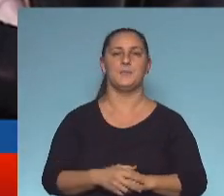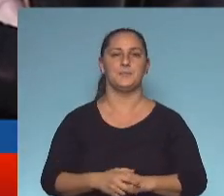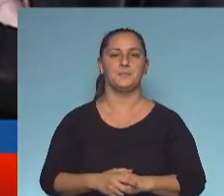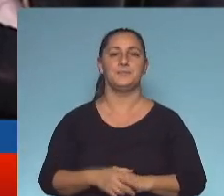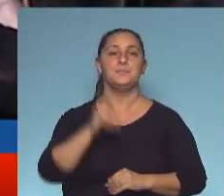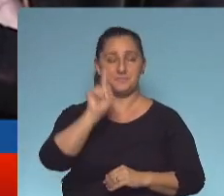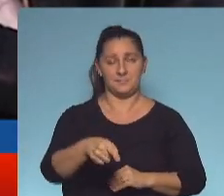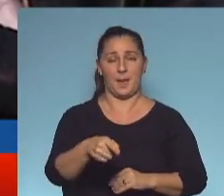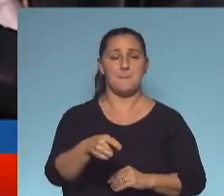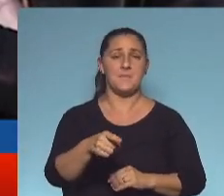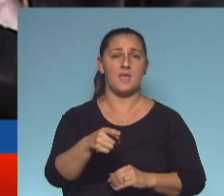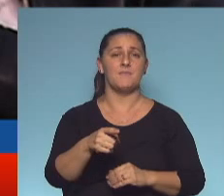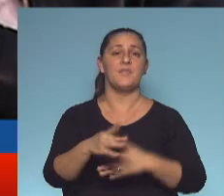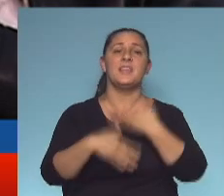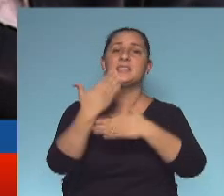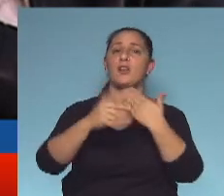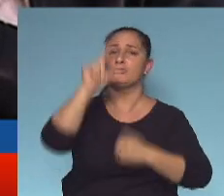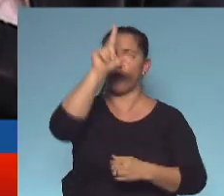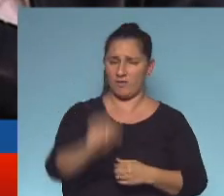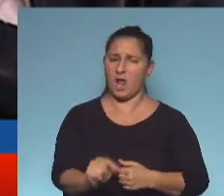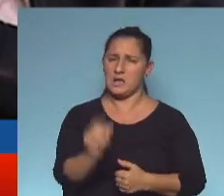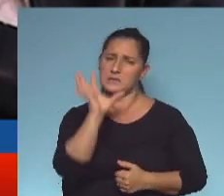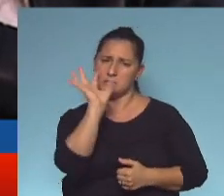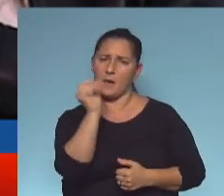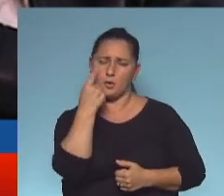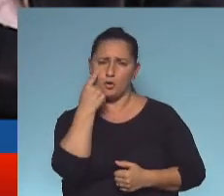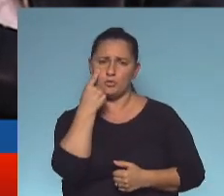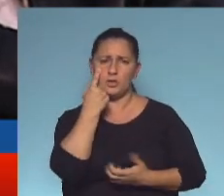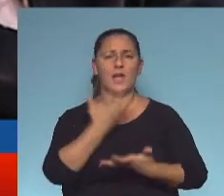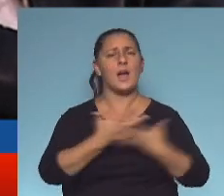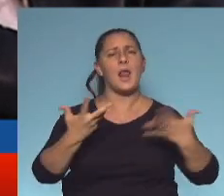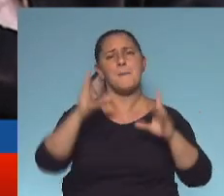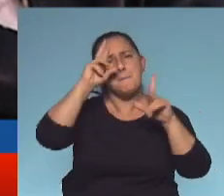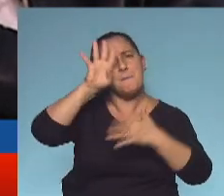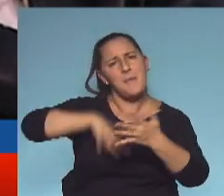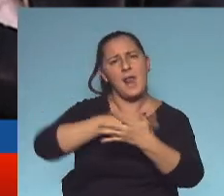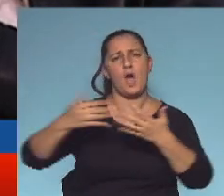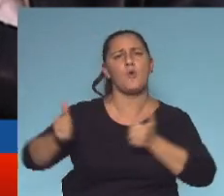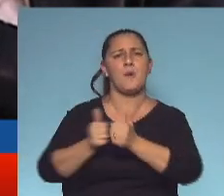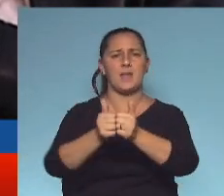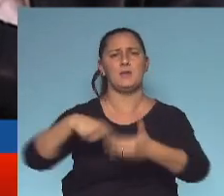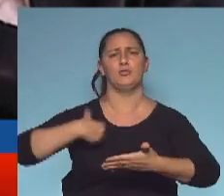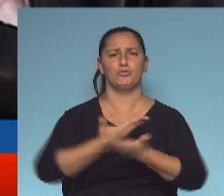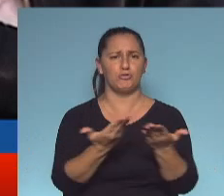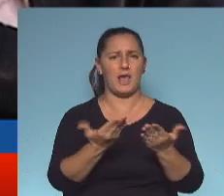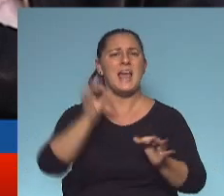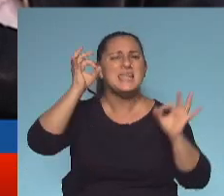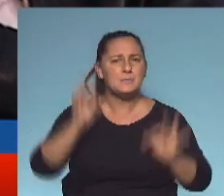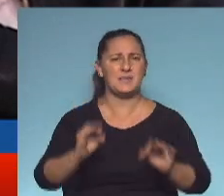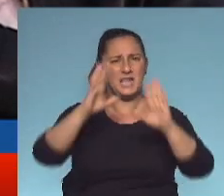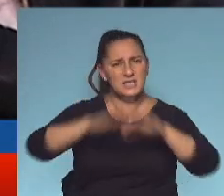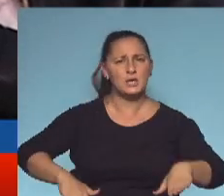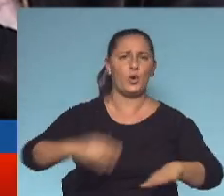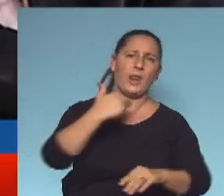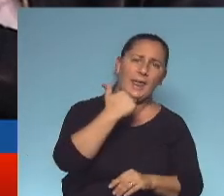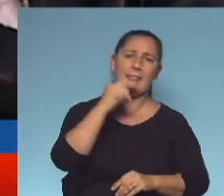también tienen un desarrollo no solo federal muy amplio, sino una gran política de acompañamiento social, en particular a los niños, las